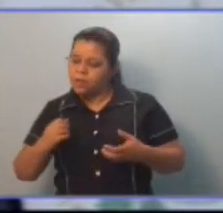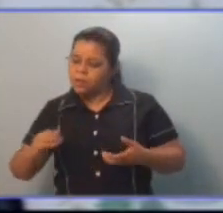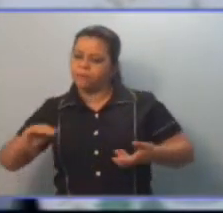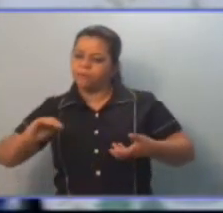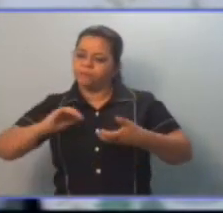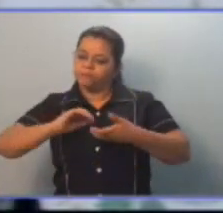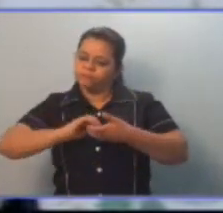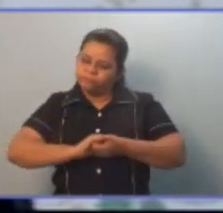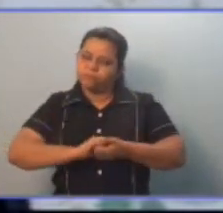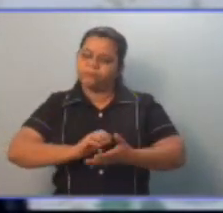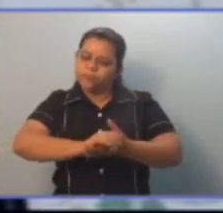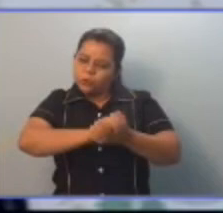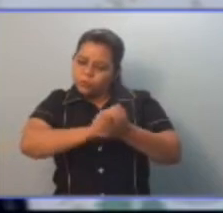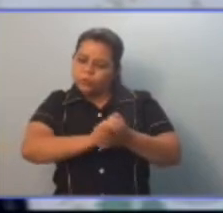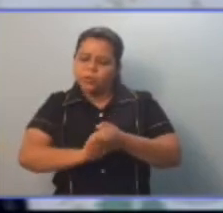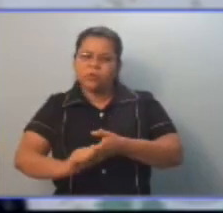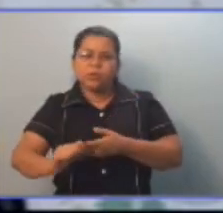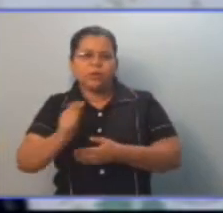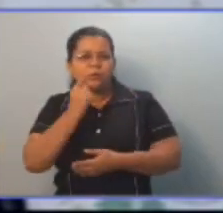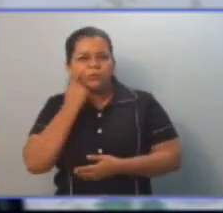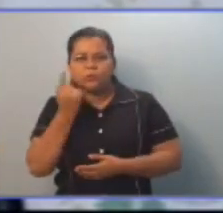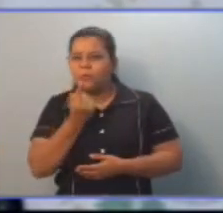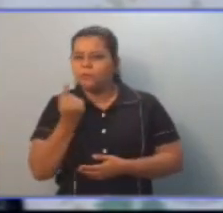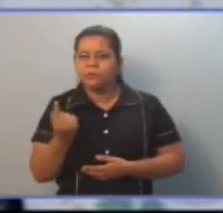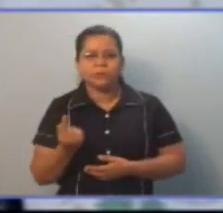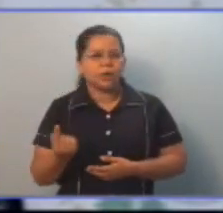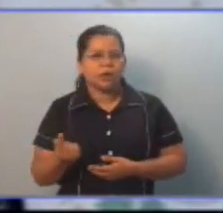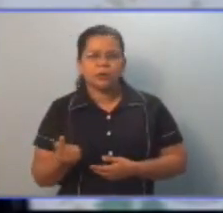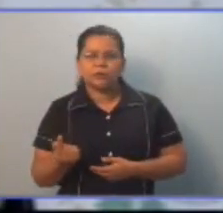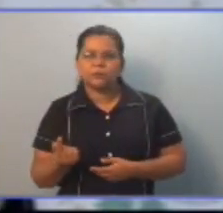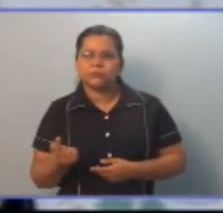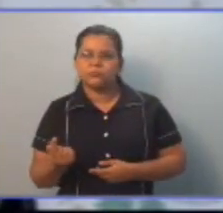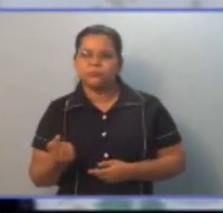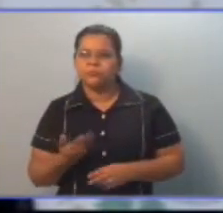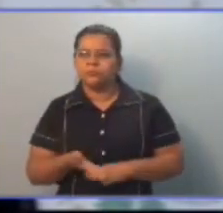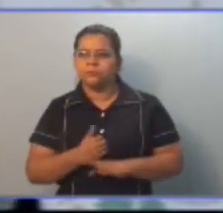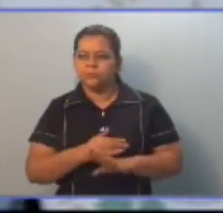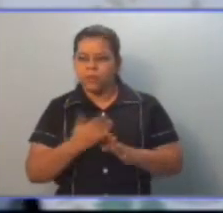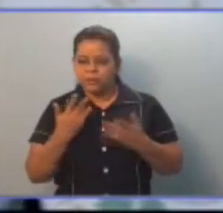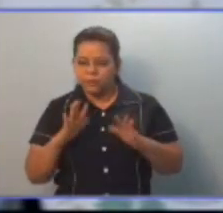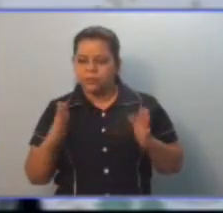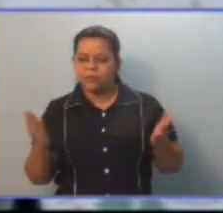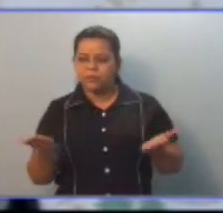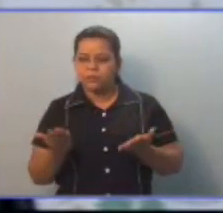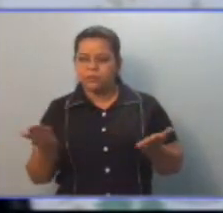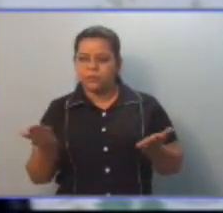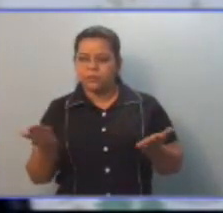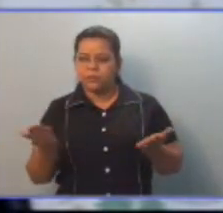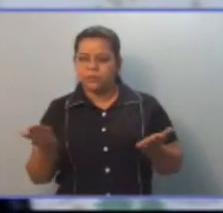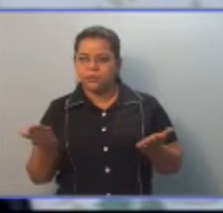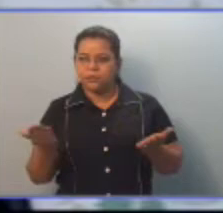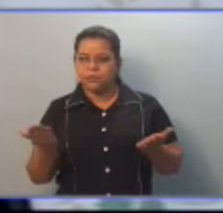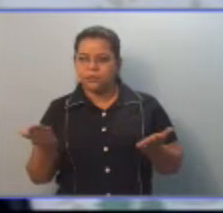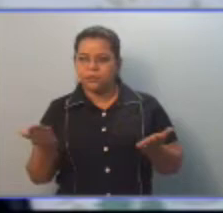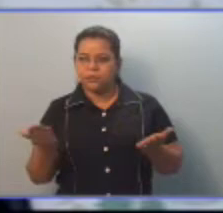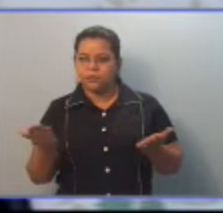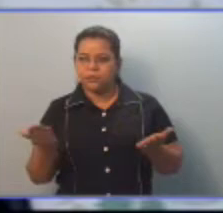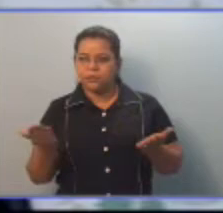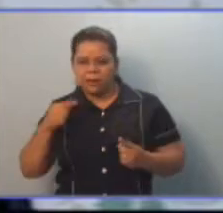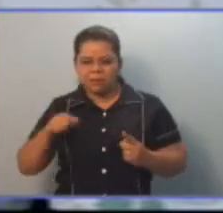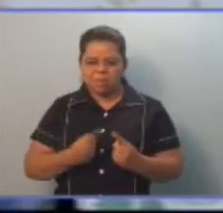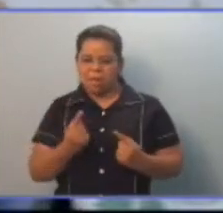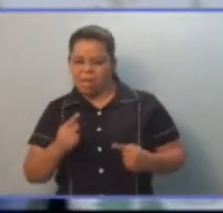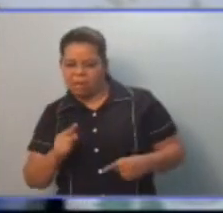no buscar, como mal se ha hecho o se sigue haciendo, que queremos ver sangre. Si nosotros queremos